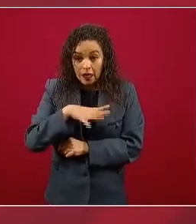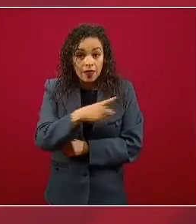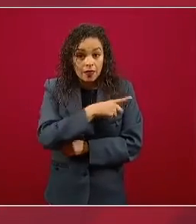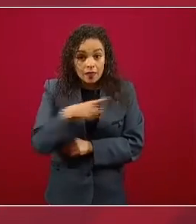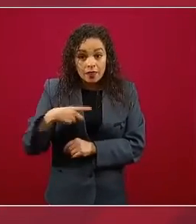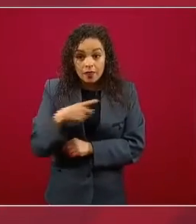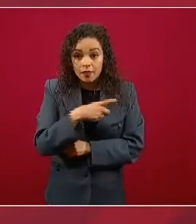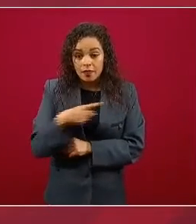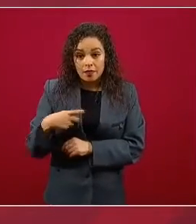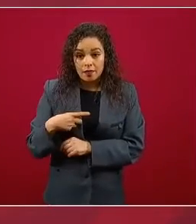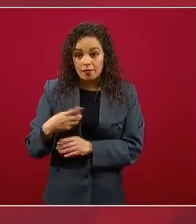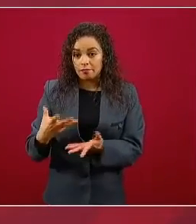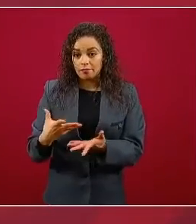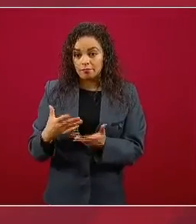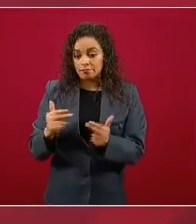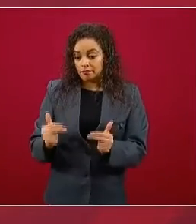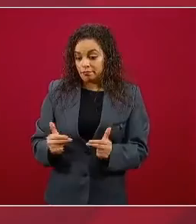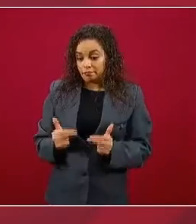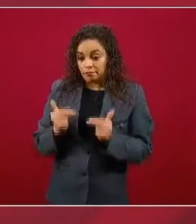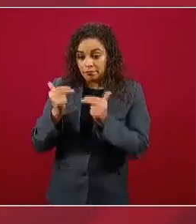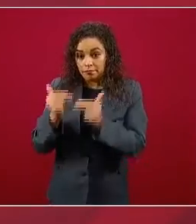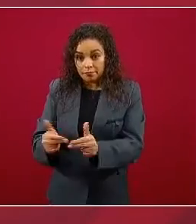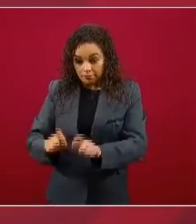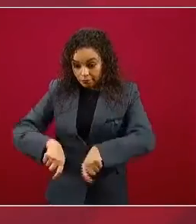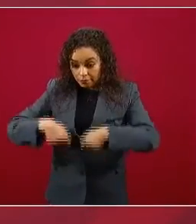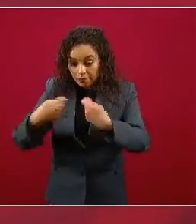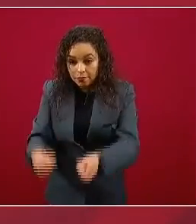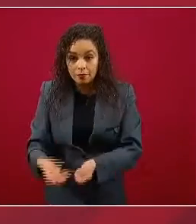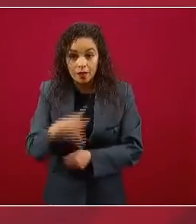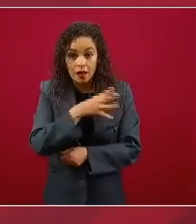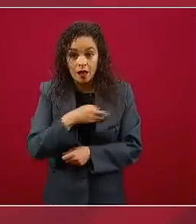le heredan a los hijos,